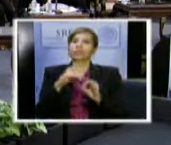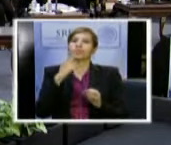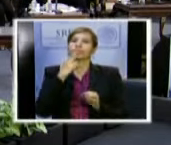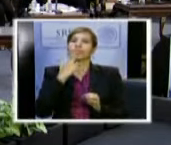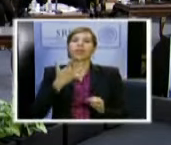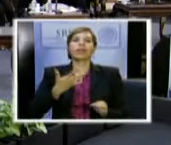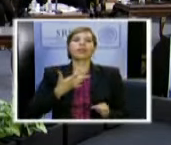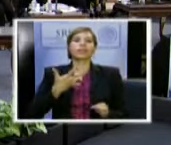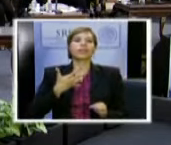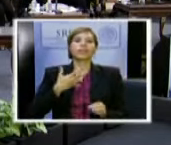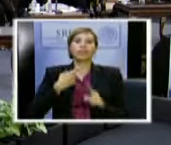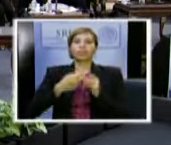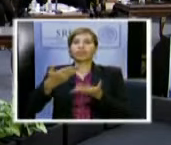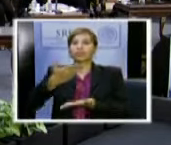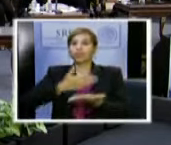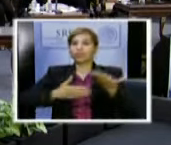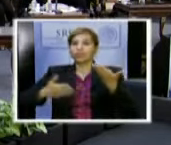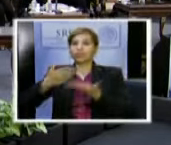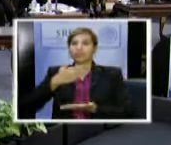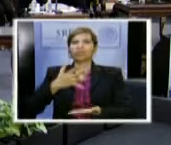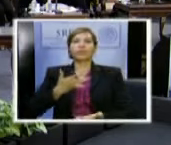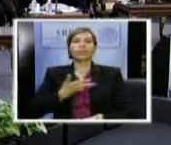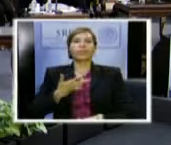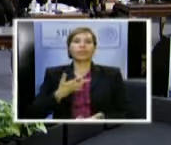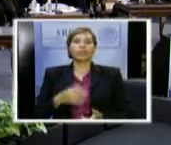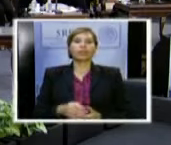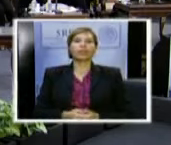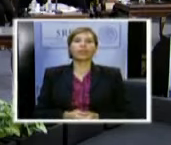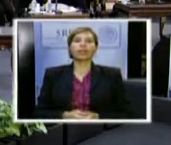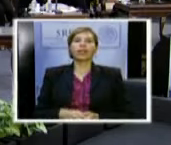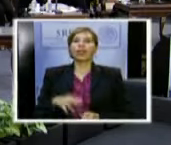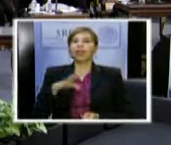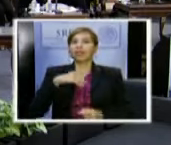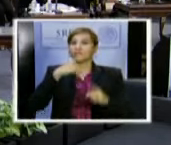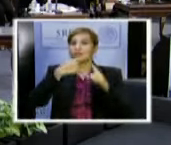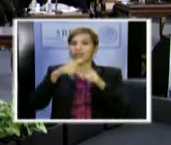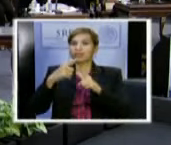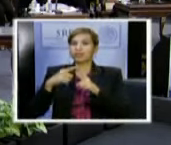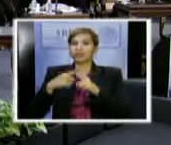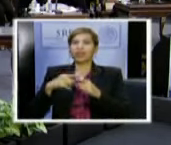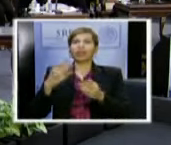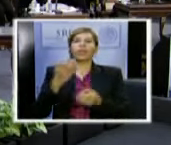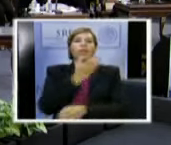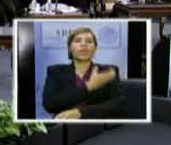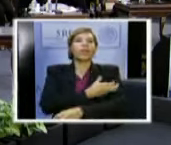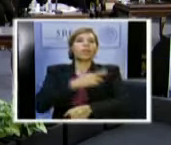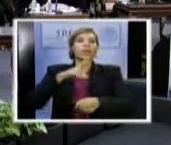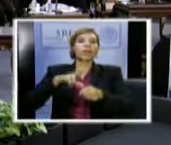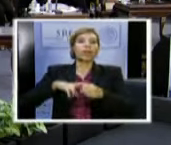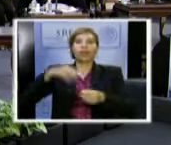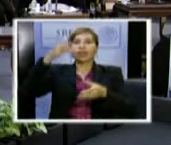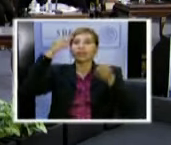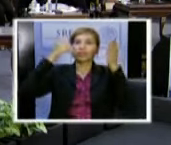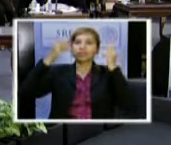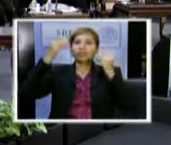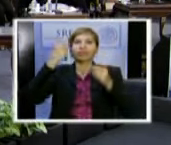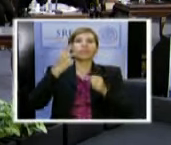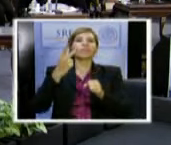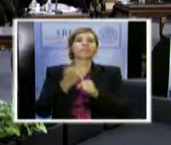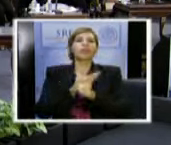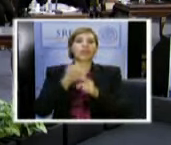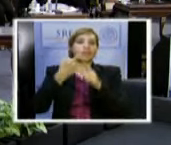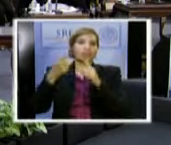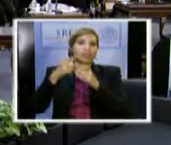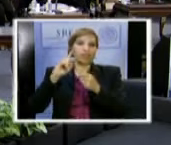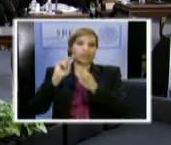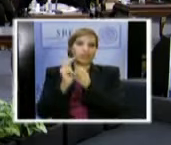por la interacción que se tiene con los diferentes colegas y sobre todo aprender de lo que está pasando en